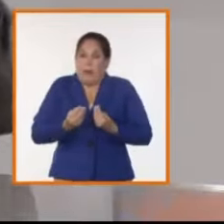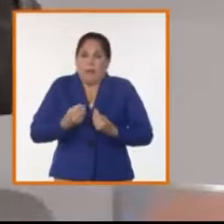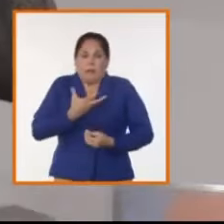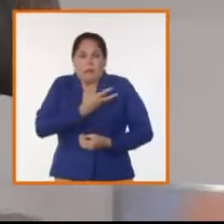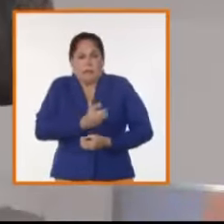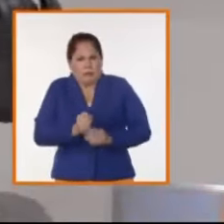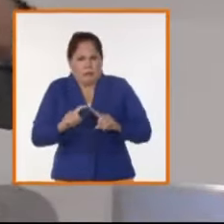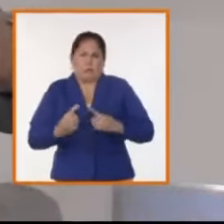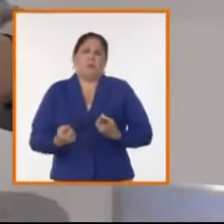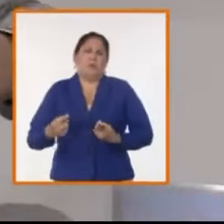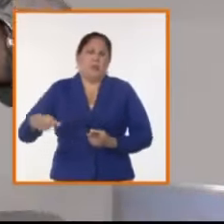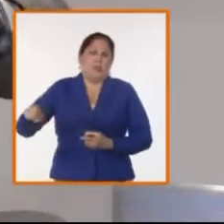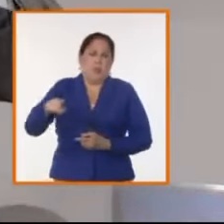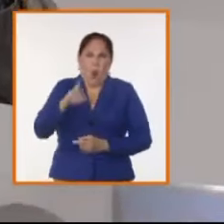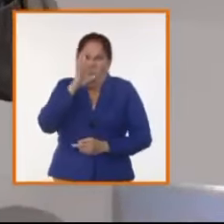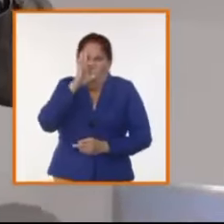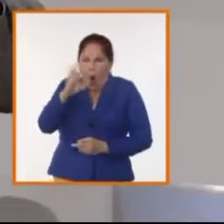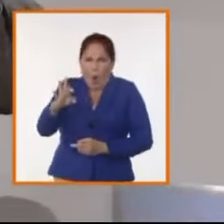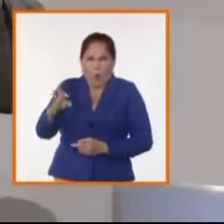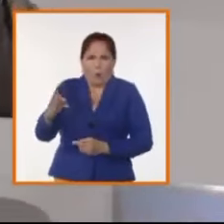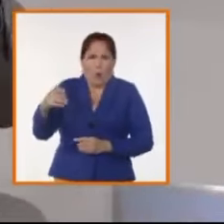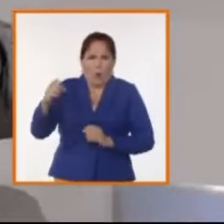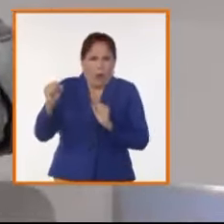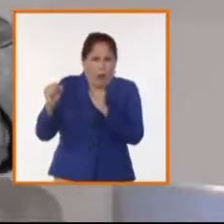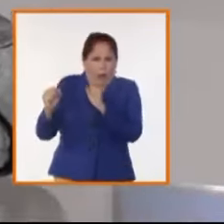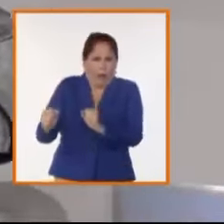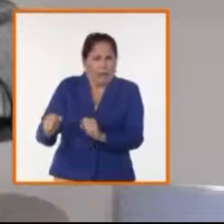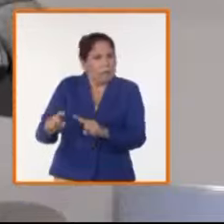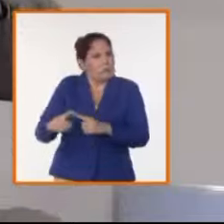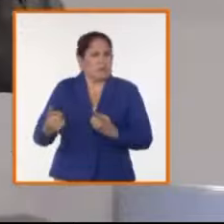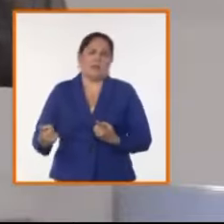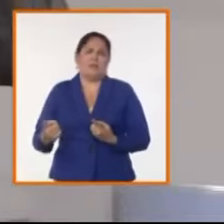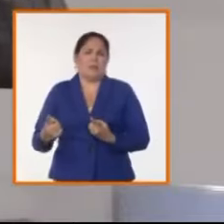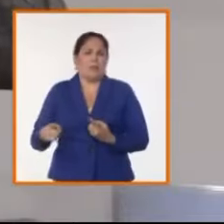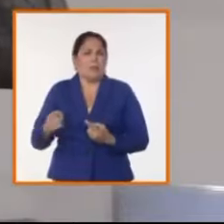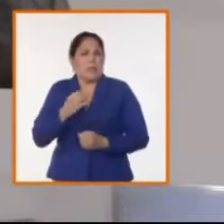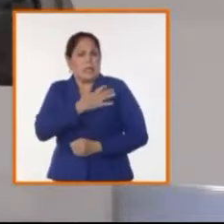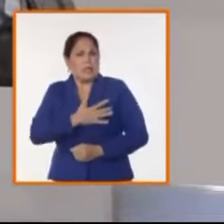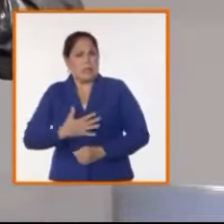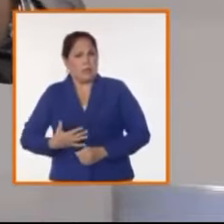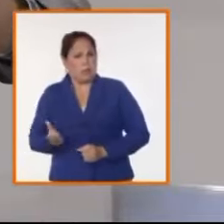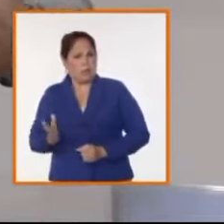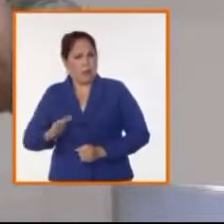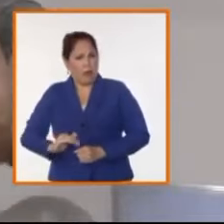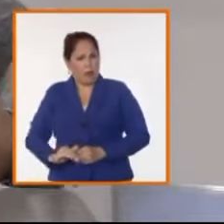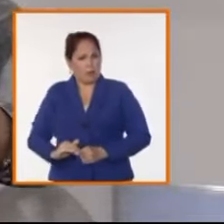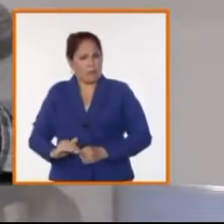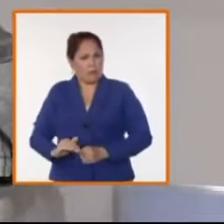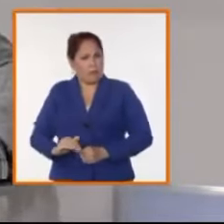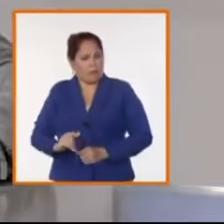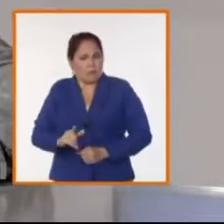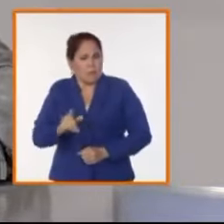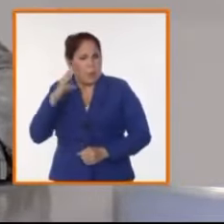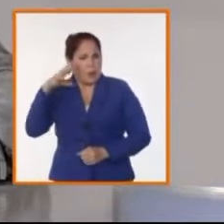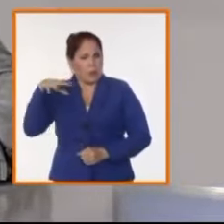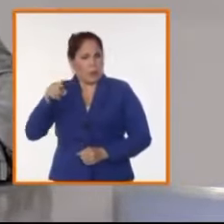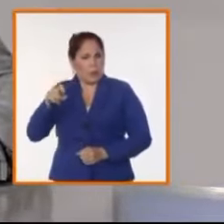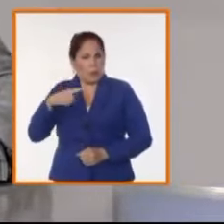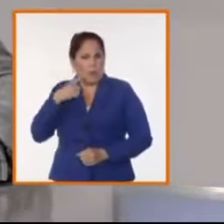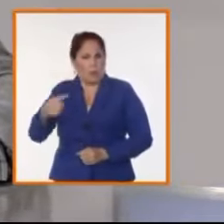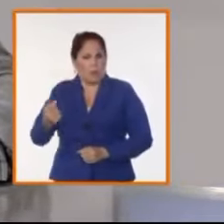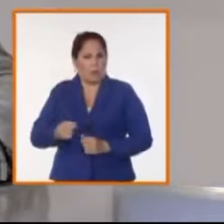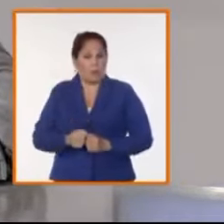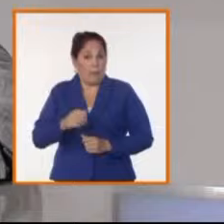uno se pregunta Bueno hasta dónde llega eh eh la falta de humanidad eh la la falta de razón hemos visto por